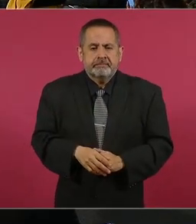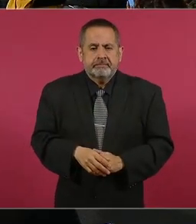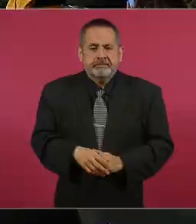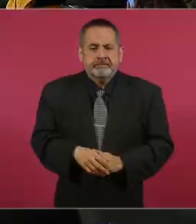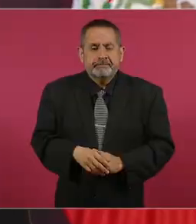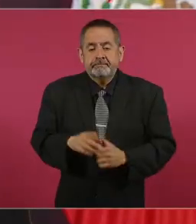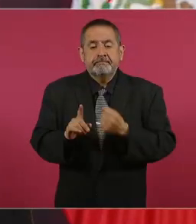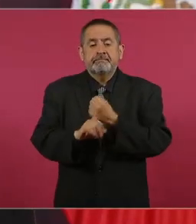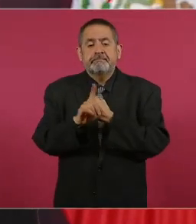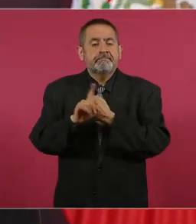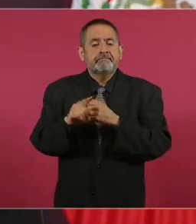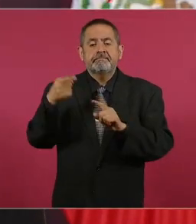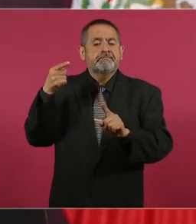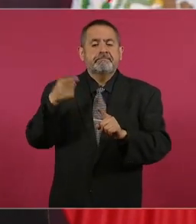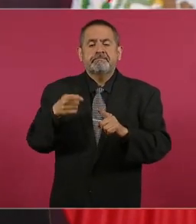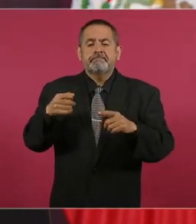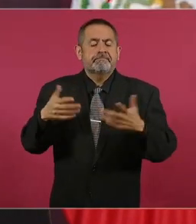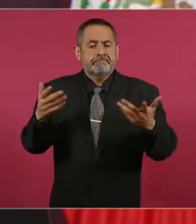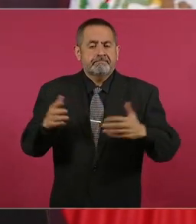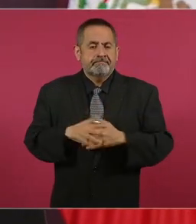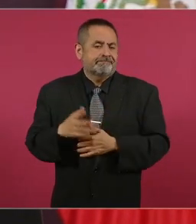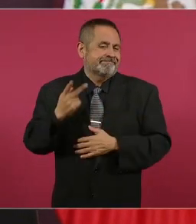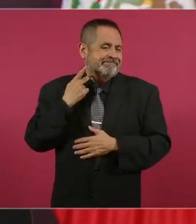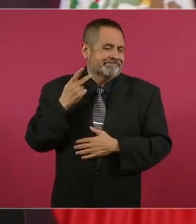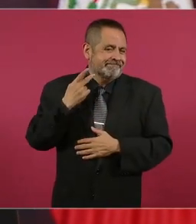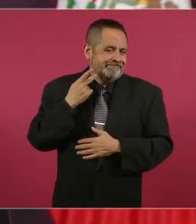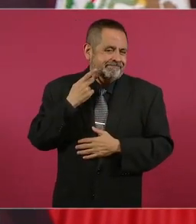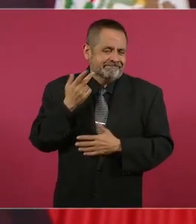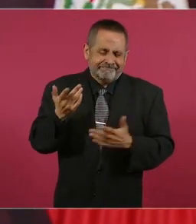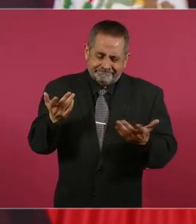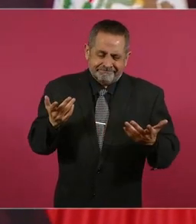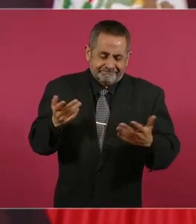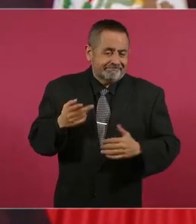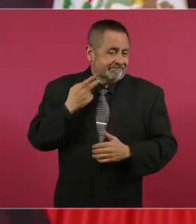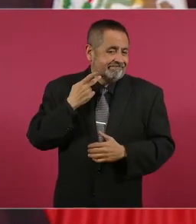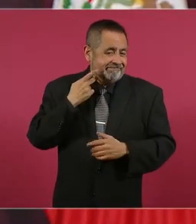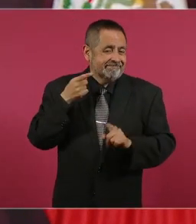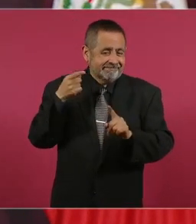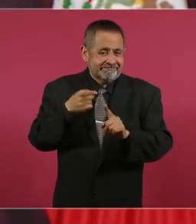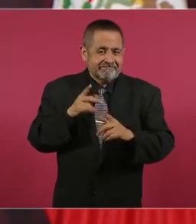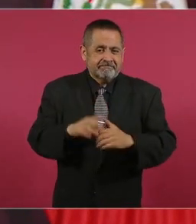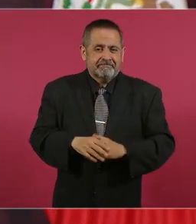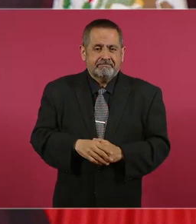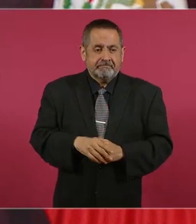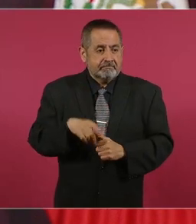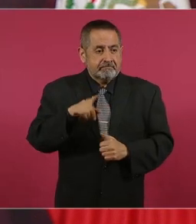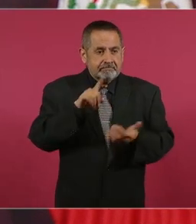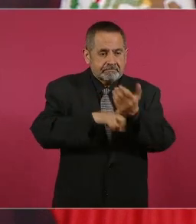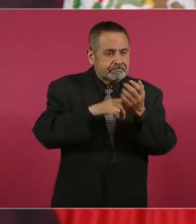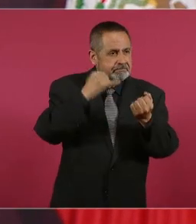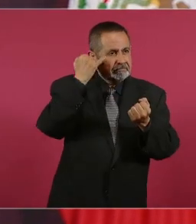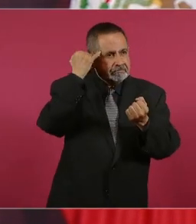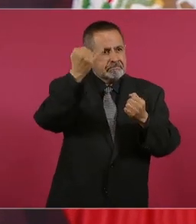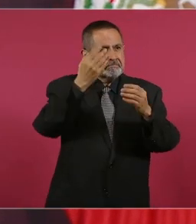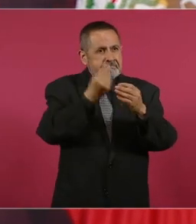El problema es político, y diría ideológico.